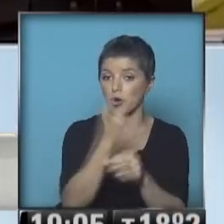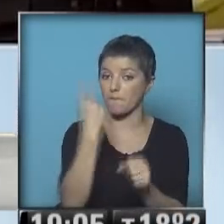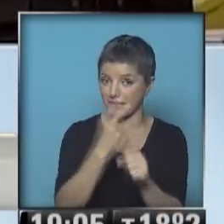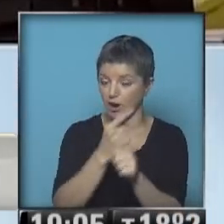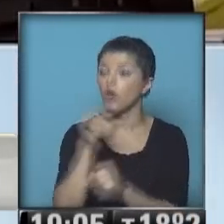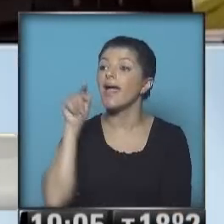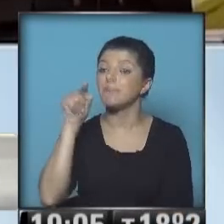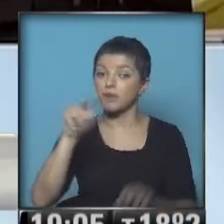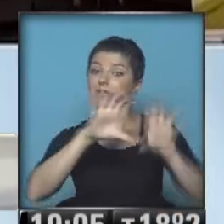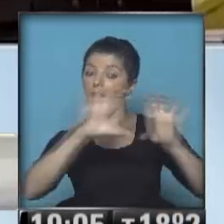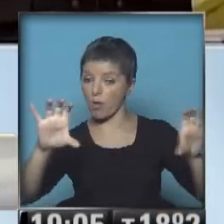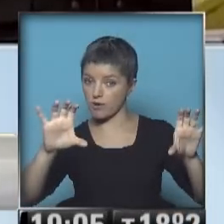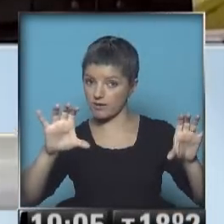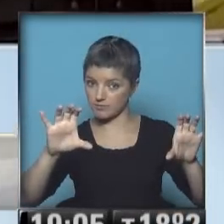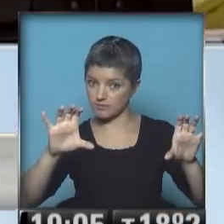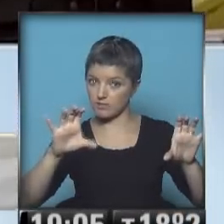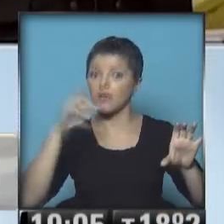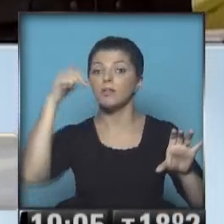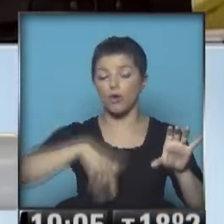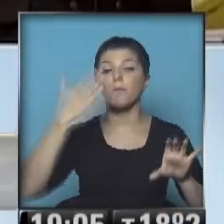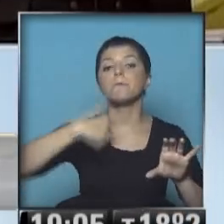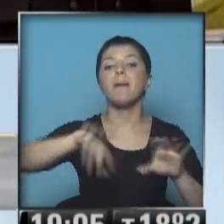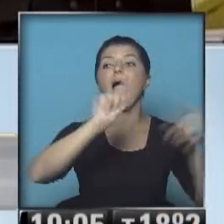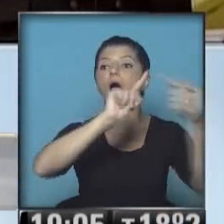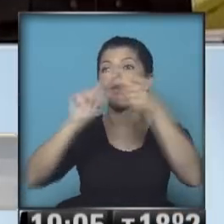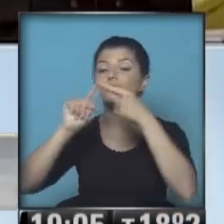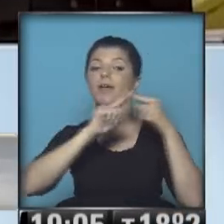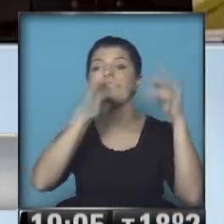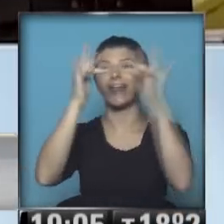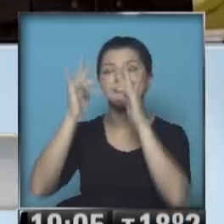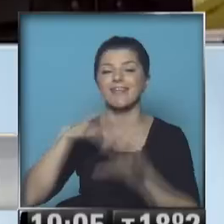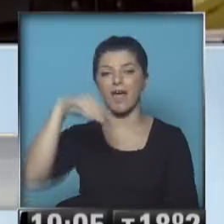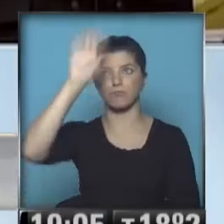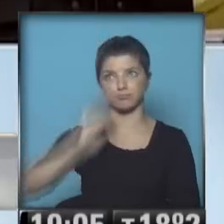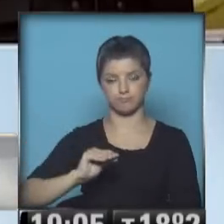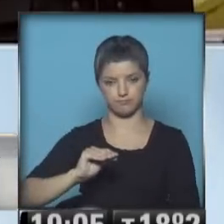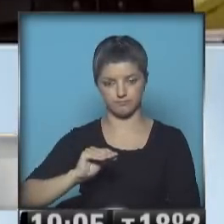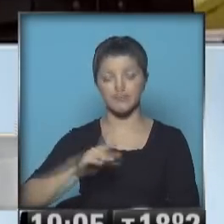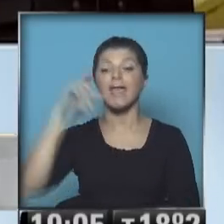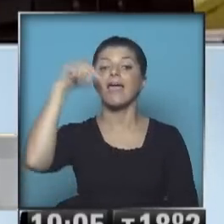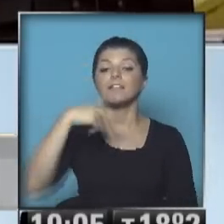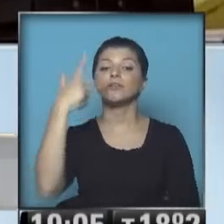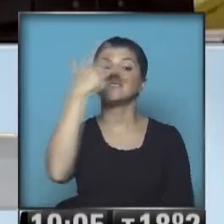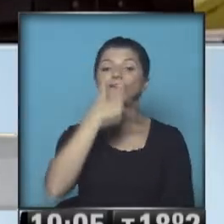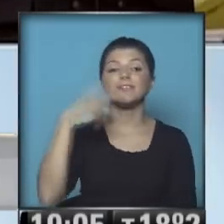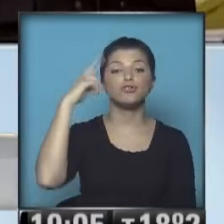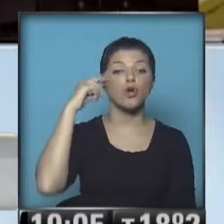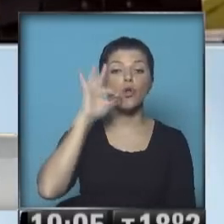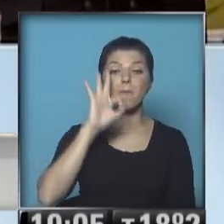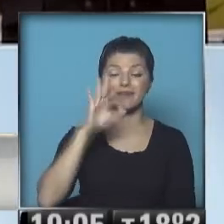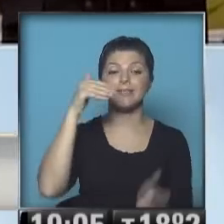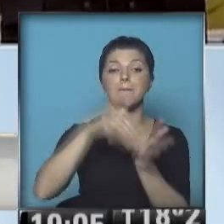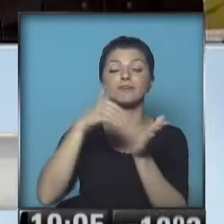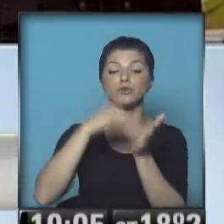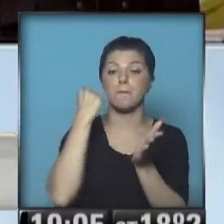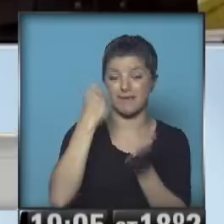estas aulas móviles, y hoy las vamos a conectar en una red nacional. La inversión en esto es de 390 millones